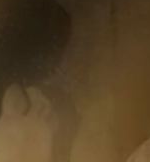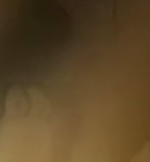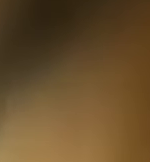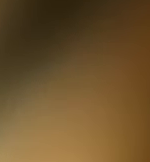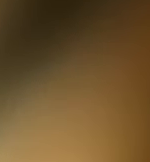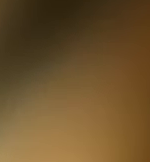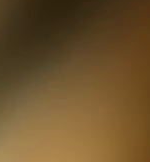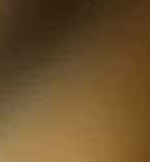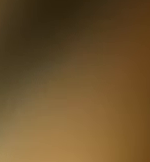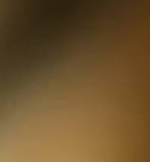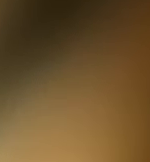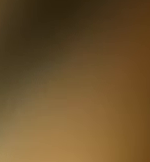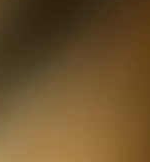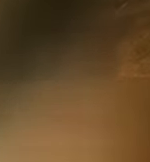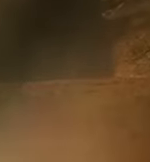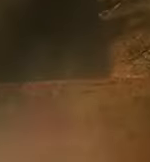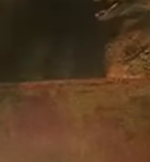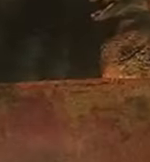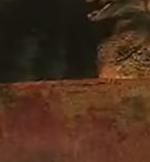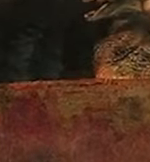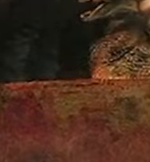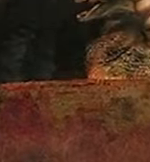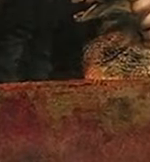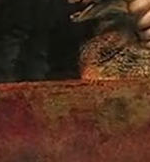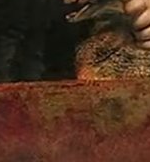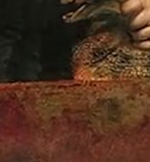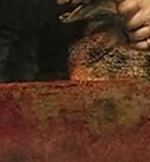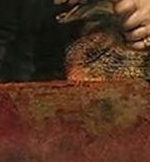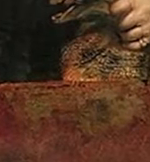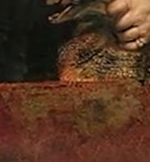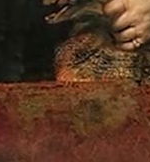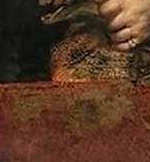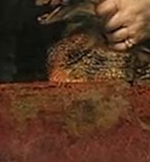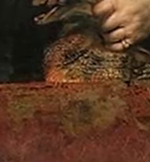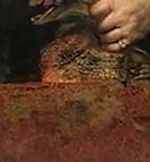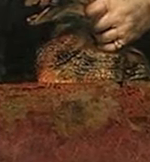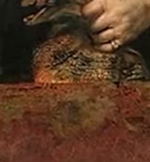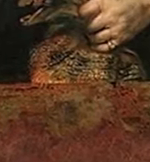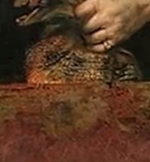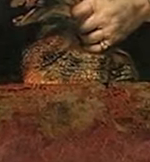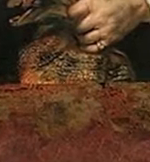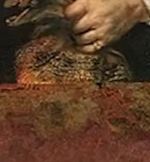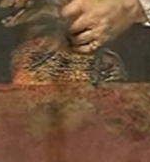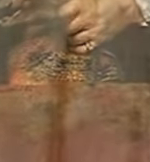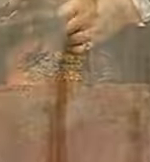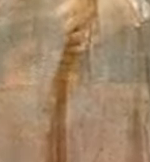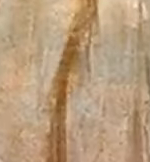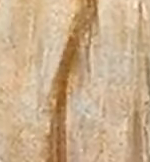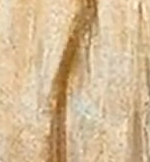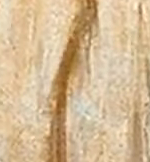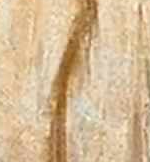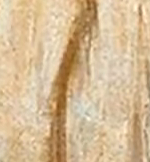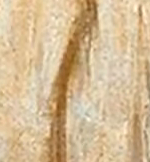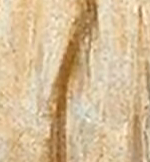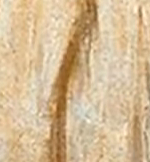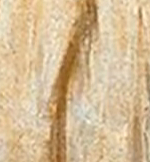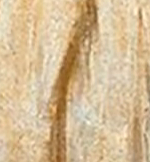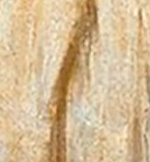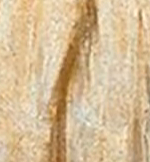Tulp, La ronda de noche y Los síndicos del gremio de pañeros. El arte de este maestro del barroco era tan